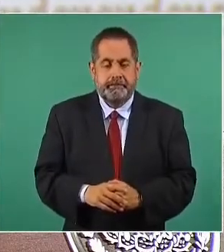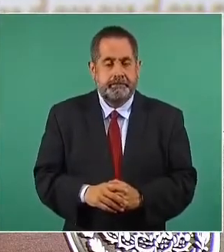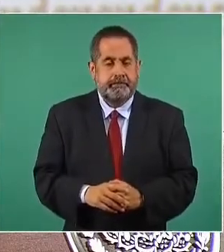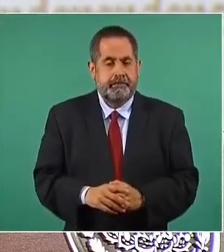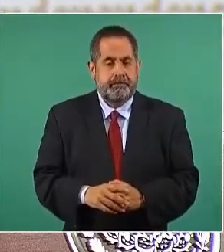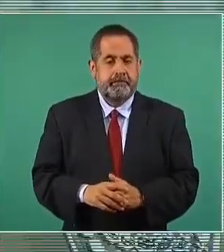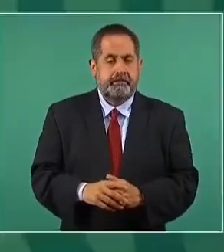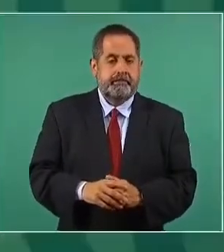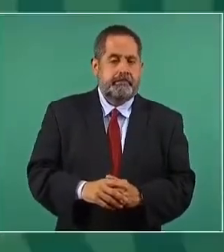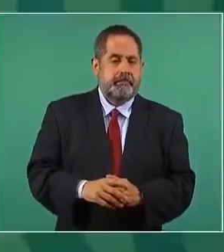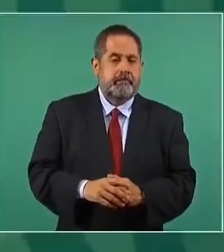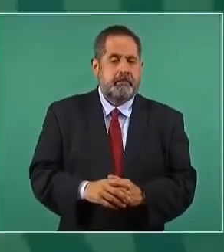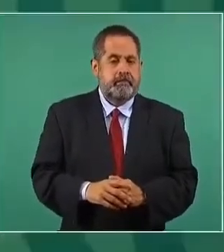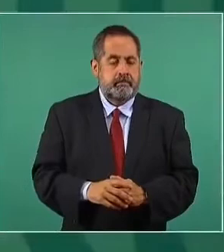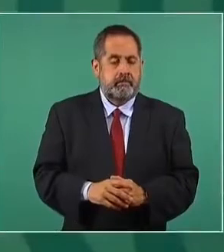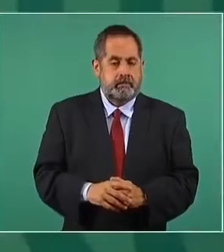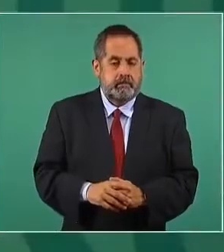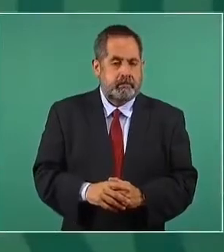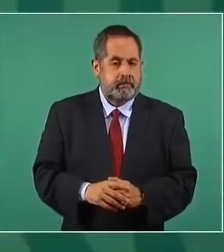entre